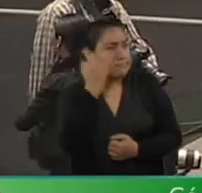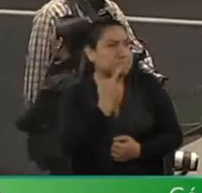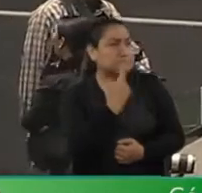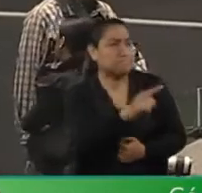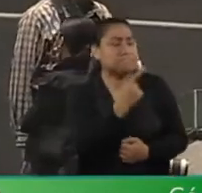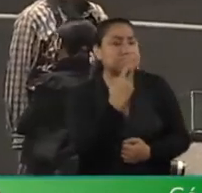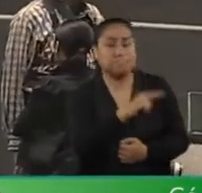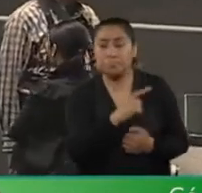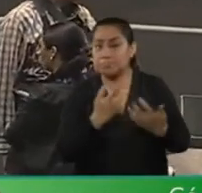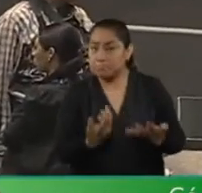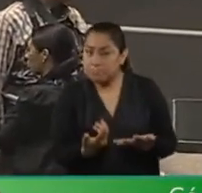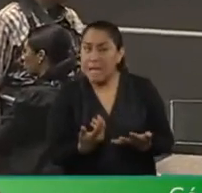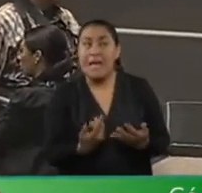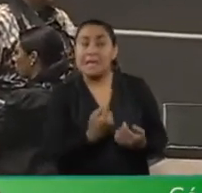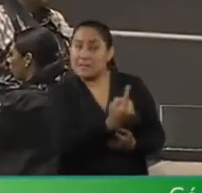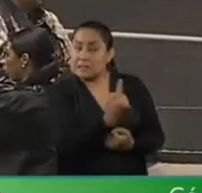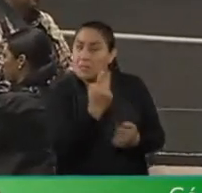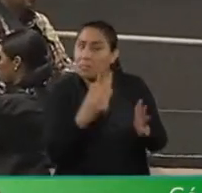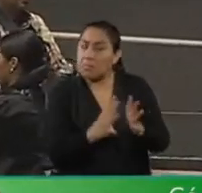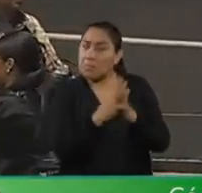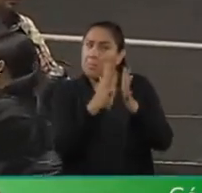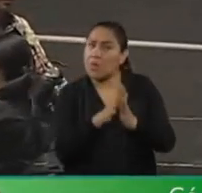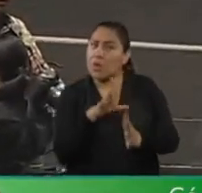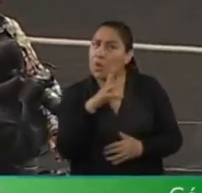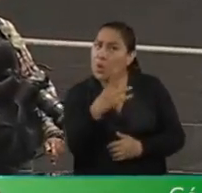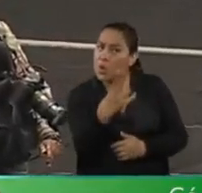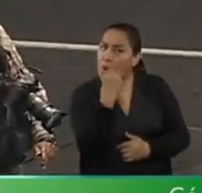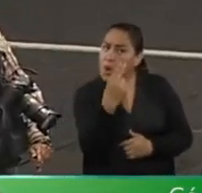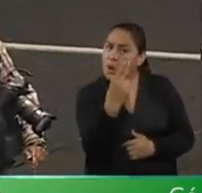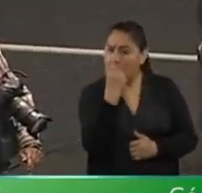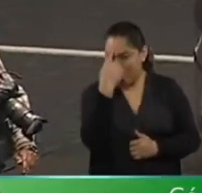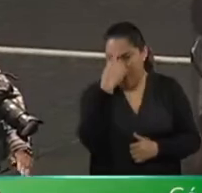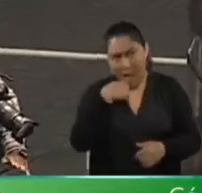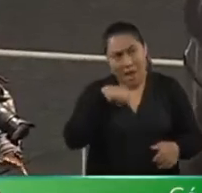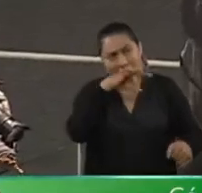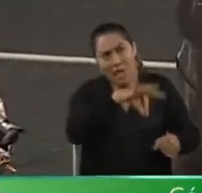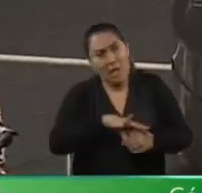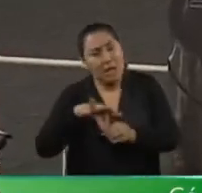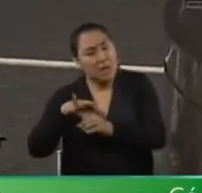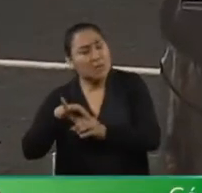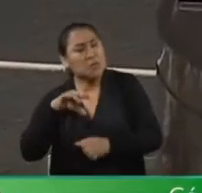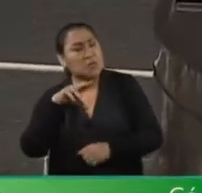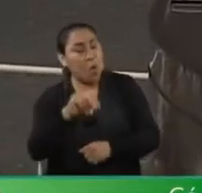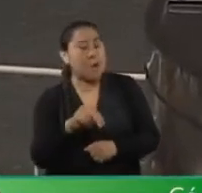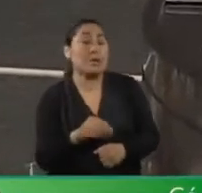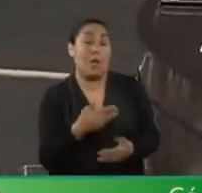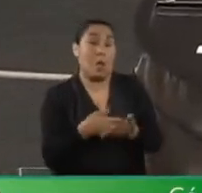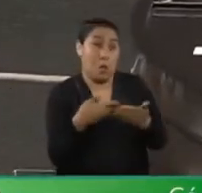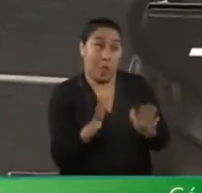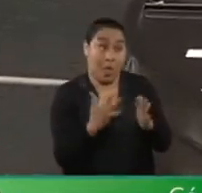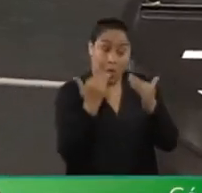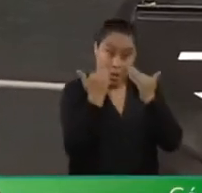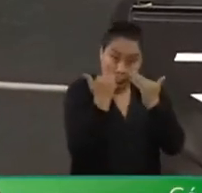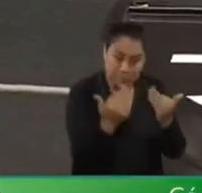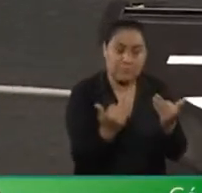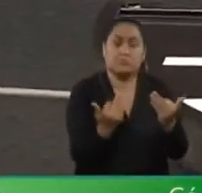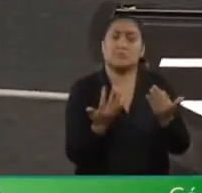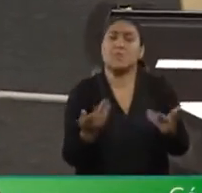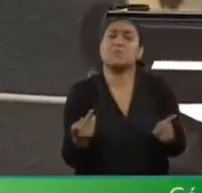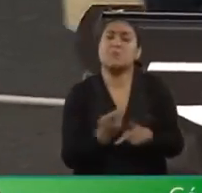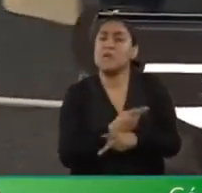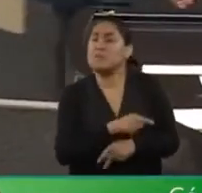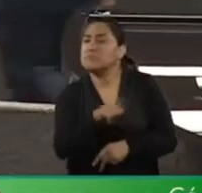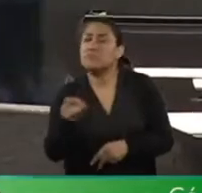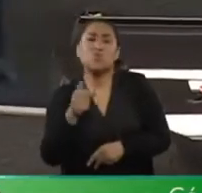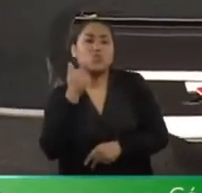no les permitieron participar activamente en los procesos electorales. Esto comprueba una clara resistencia a